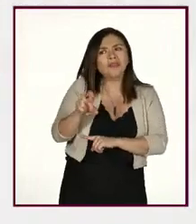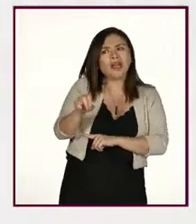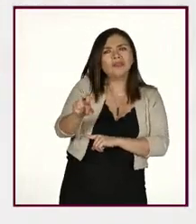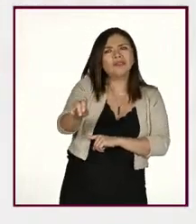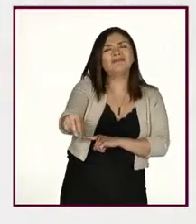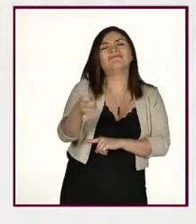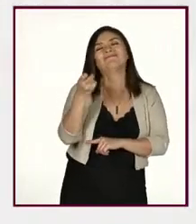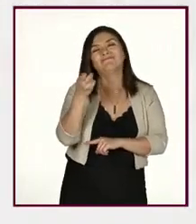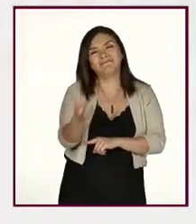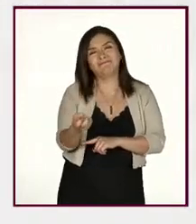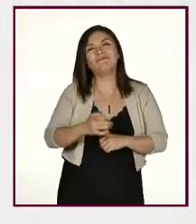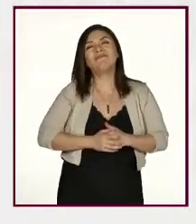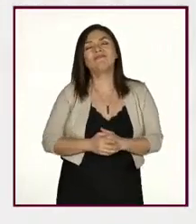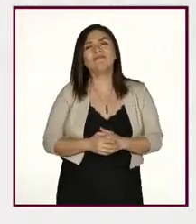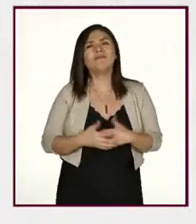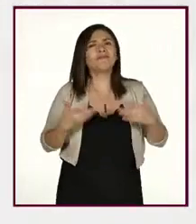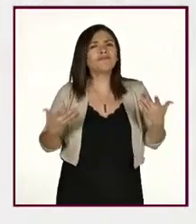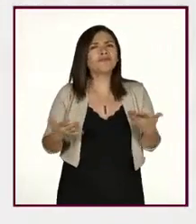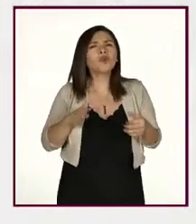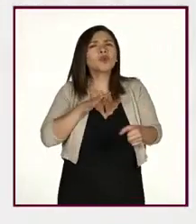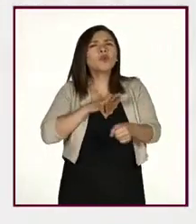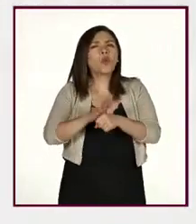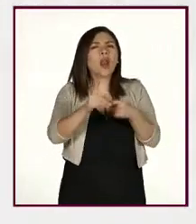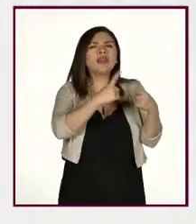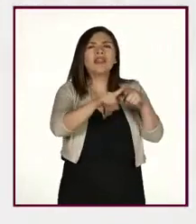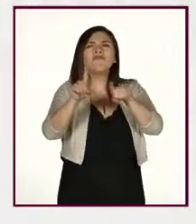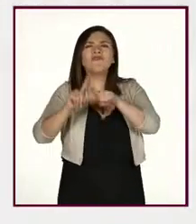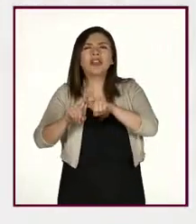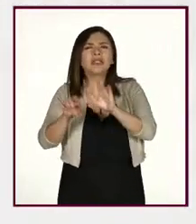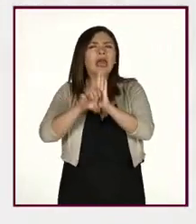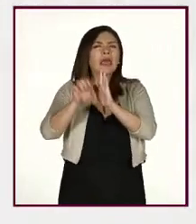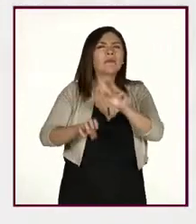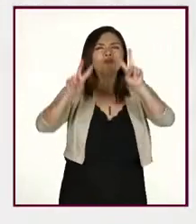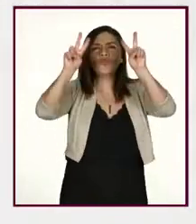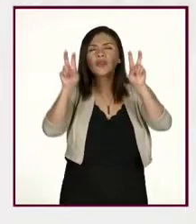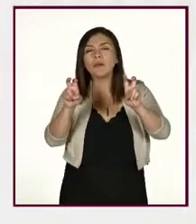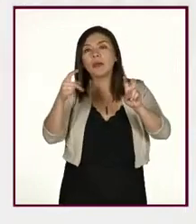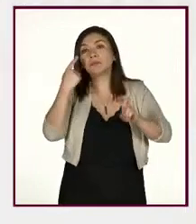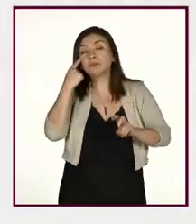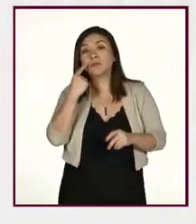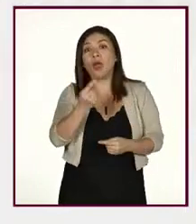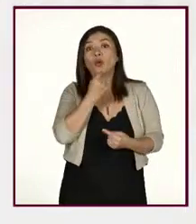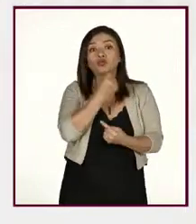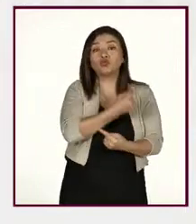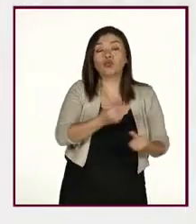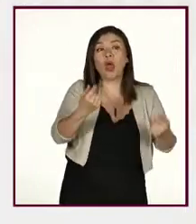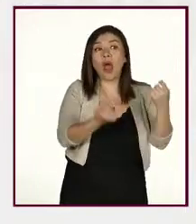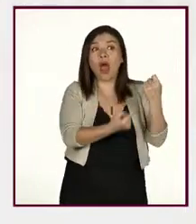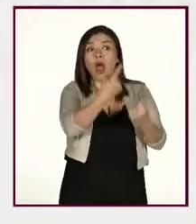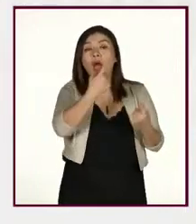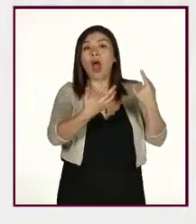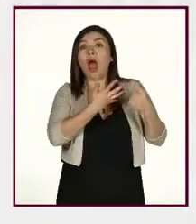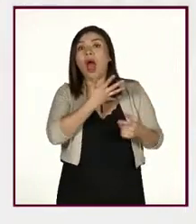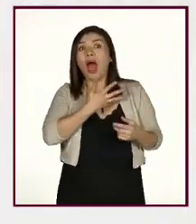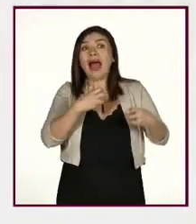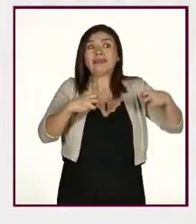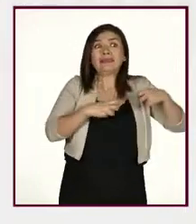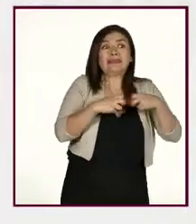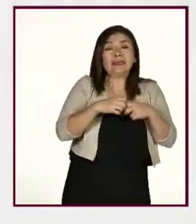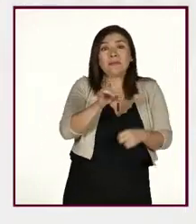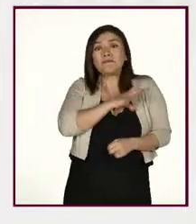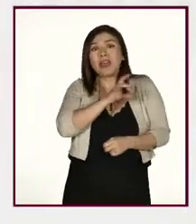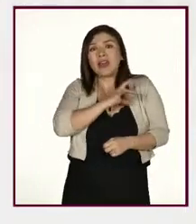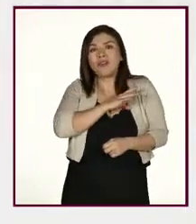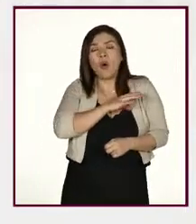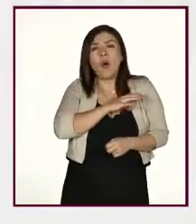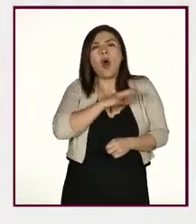¿sí? ¿Qué diferencias, digamos, en cuanto a temas pudiera haber entre chicos que tienen ansiedad y que no tienen ansiedad? Pues realmente no, pueden ser